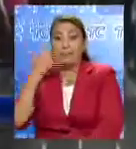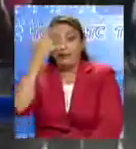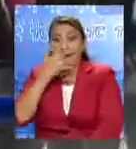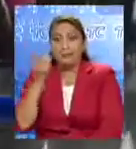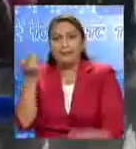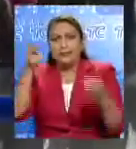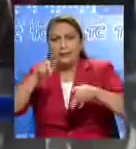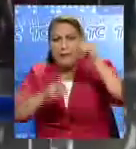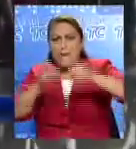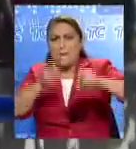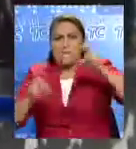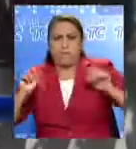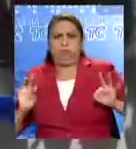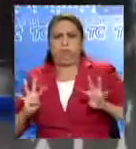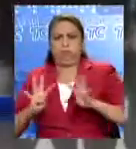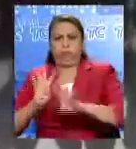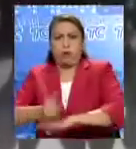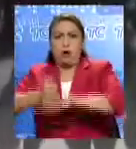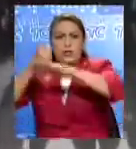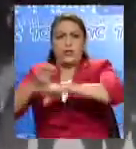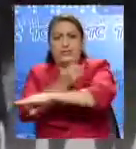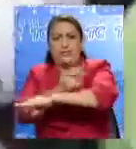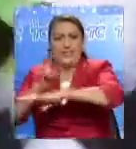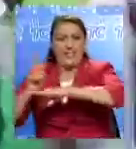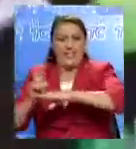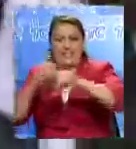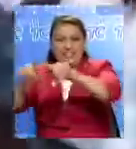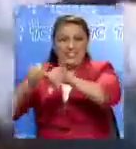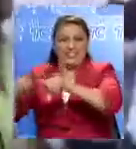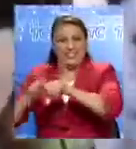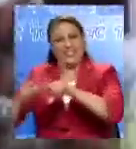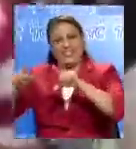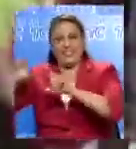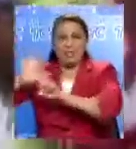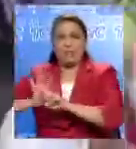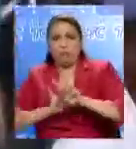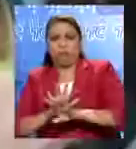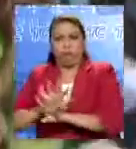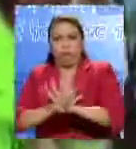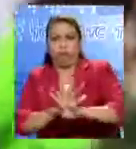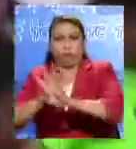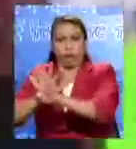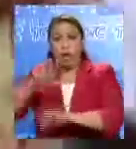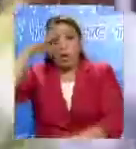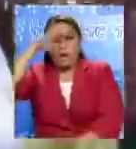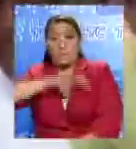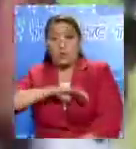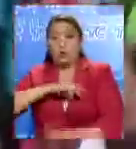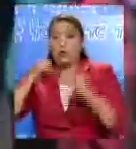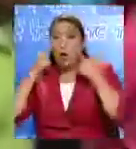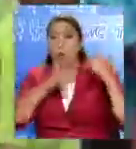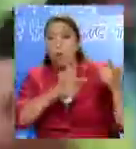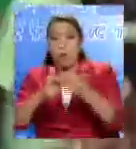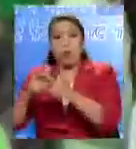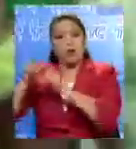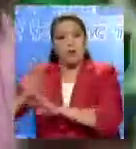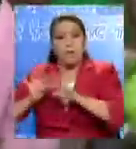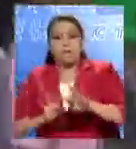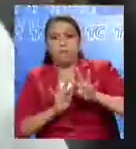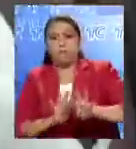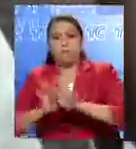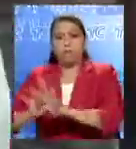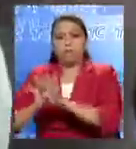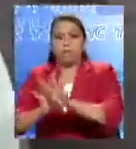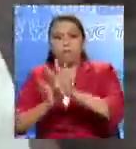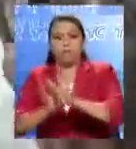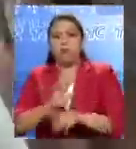Varias autoridades acompañaron a la clase obrera en este día. El control estuvo a cargo de la Policía Nacional. Estamos movilizando